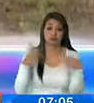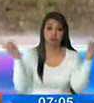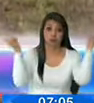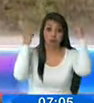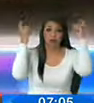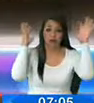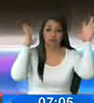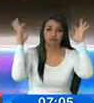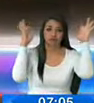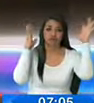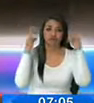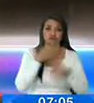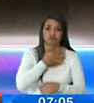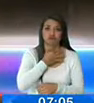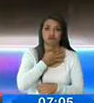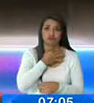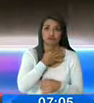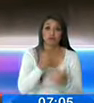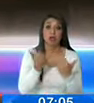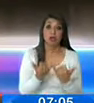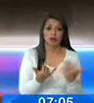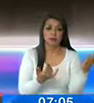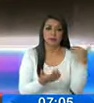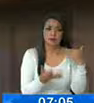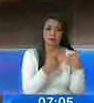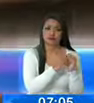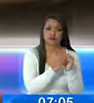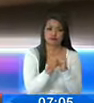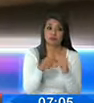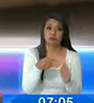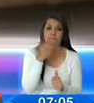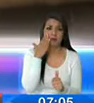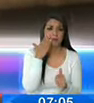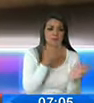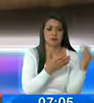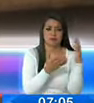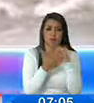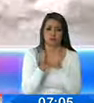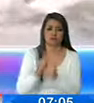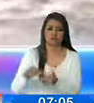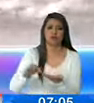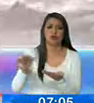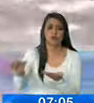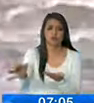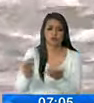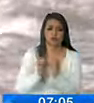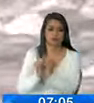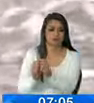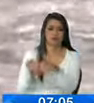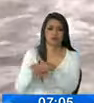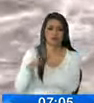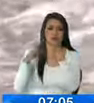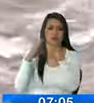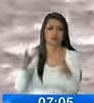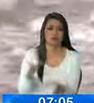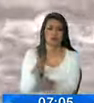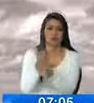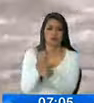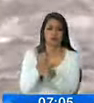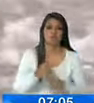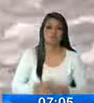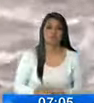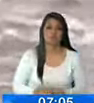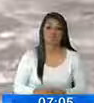extraordinario suceso. Ahora mismo vamos a bajar para abajo, vamos a llevar al pueblo, dejar allá. Así, esta